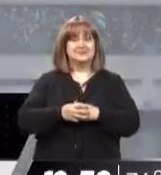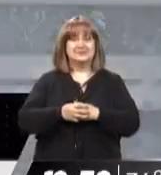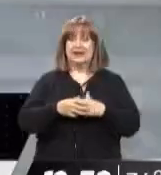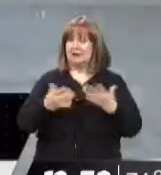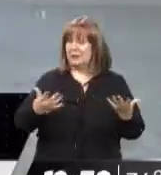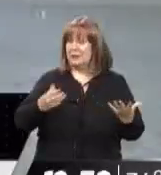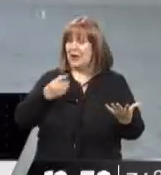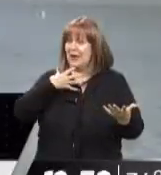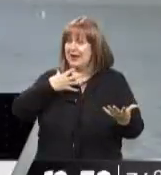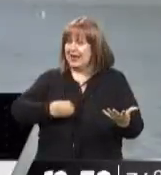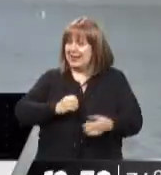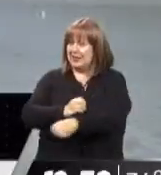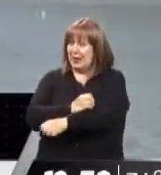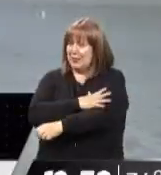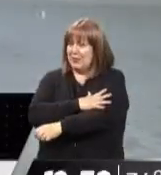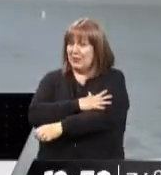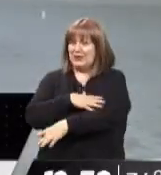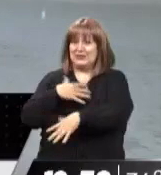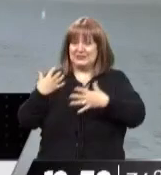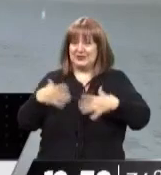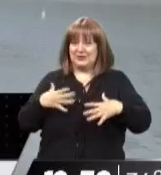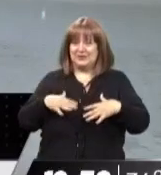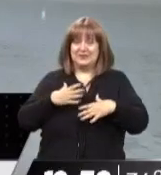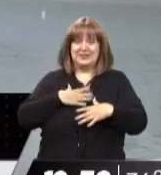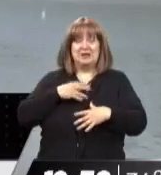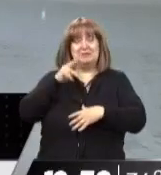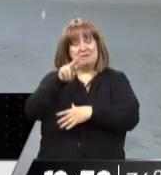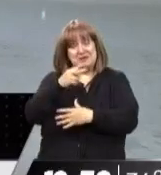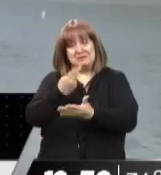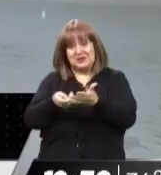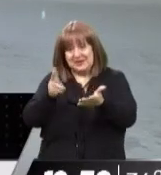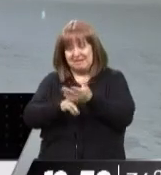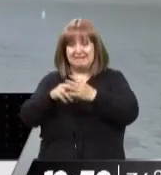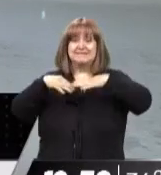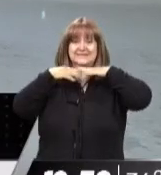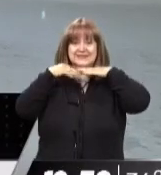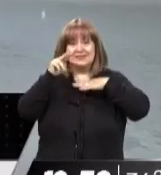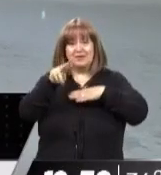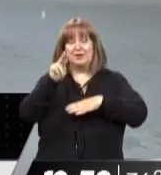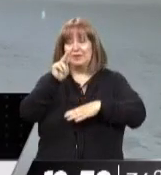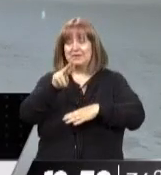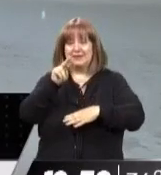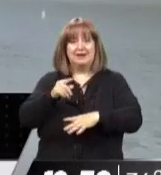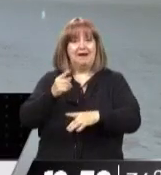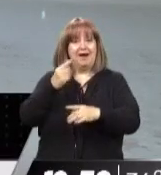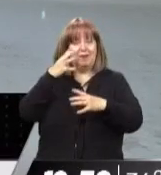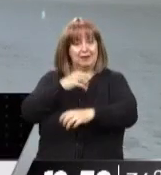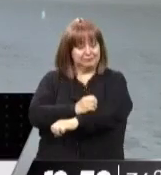Qué emoción, ¿no? Hermoso. Dios mío. Lo volvemos a ver una y otra y otra vez y se nos vuelve a